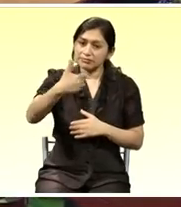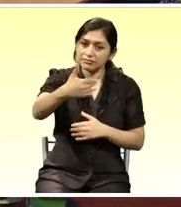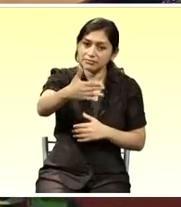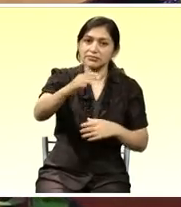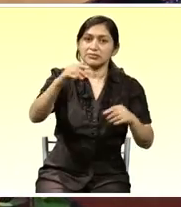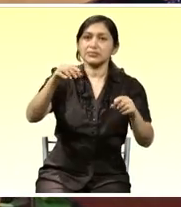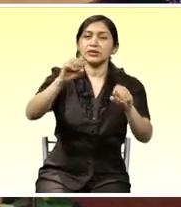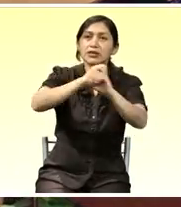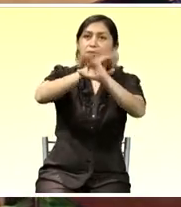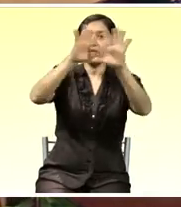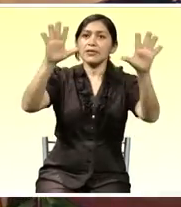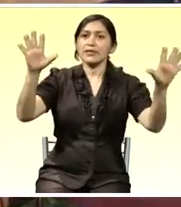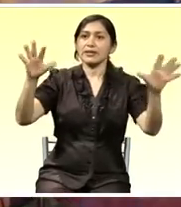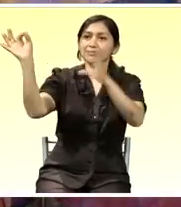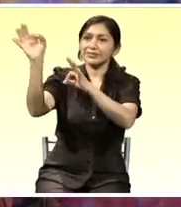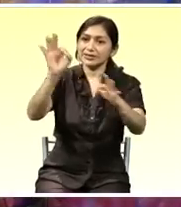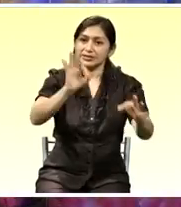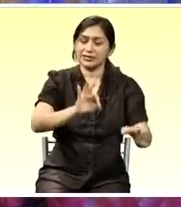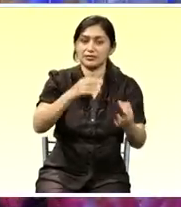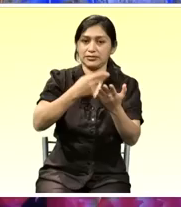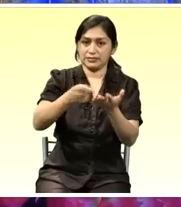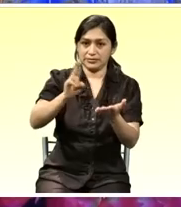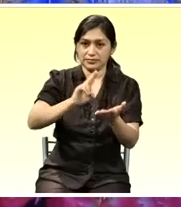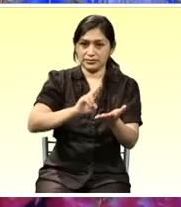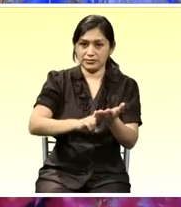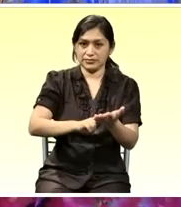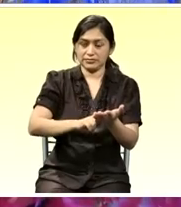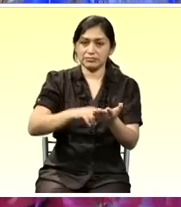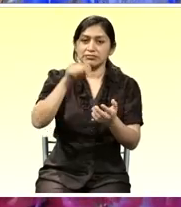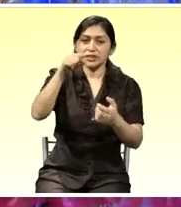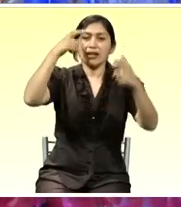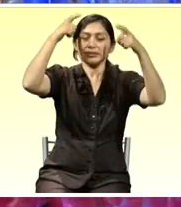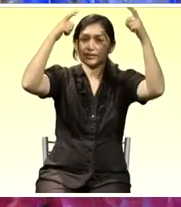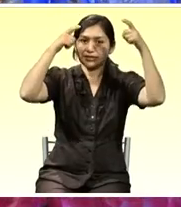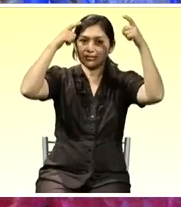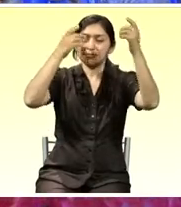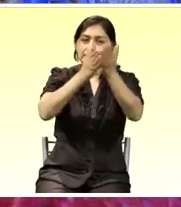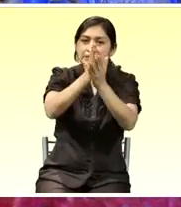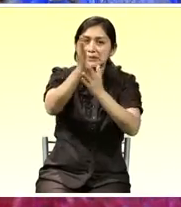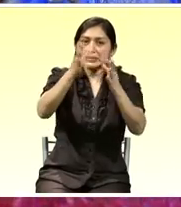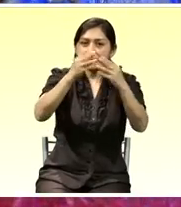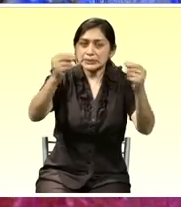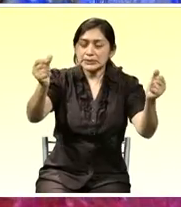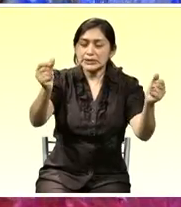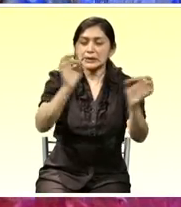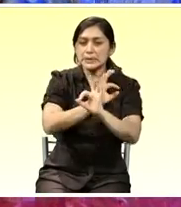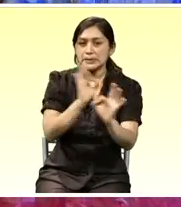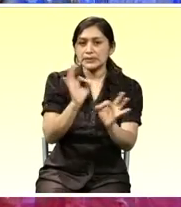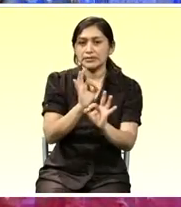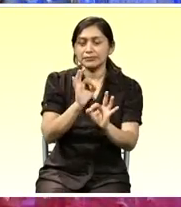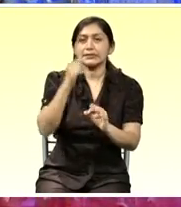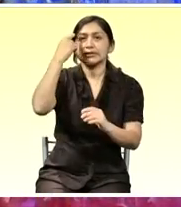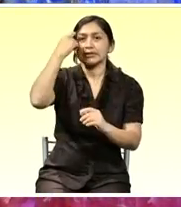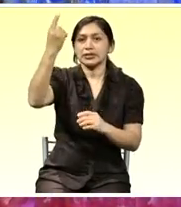gloria para juzgar a vivos y muertos y su reino tendrá fin. Creo en el